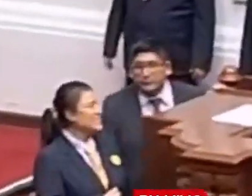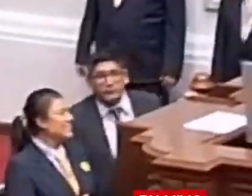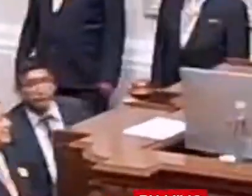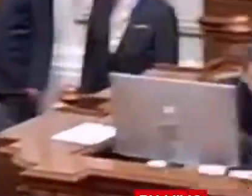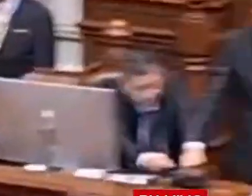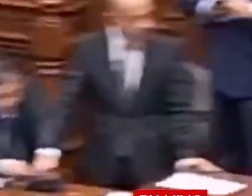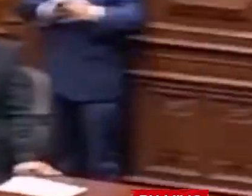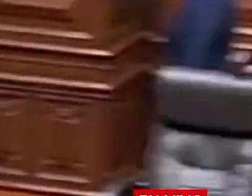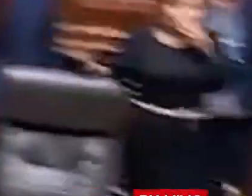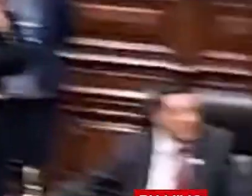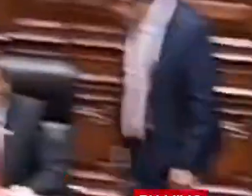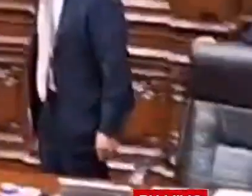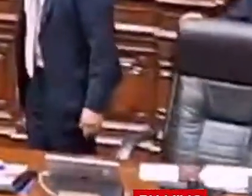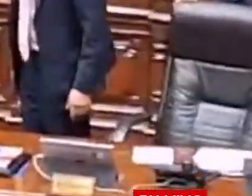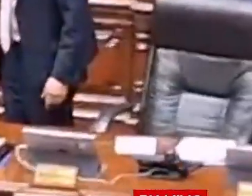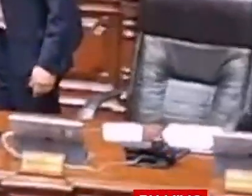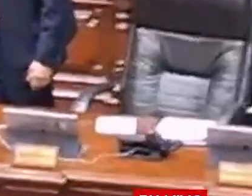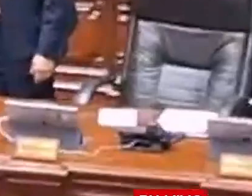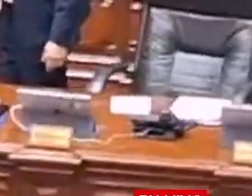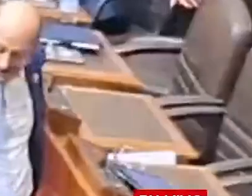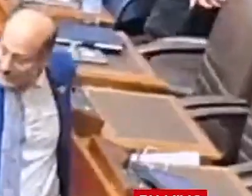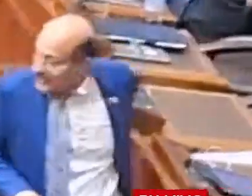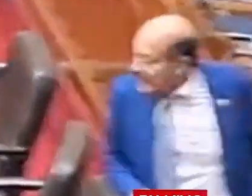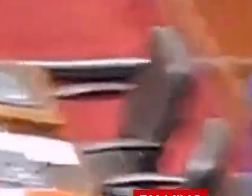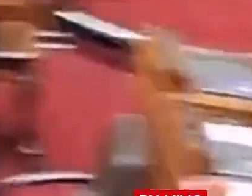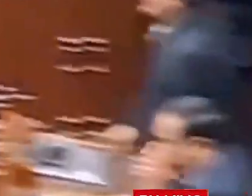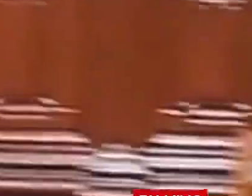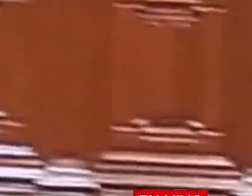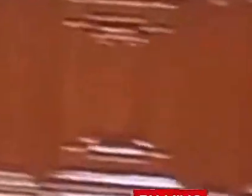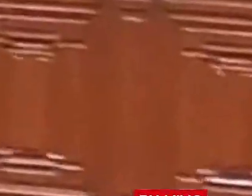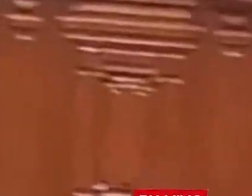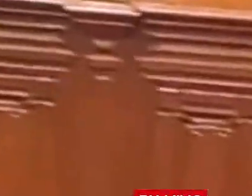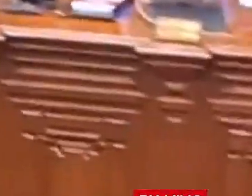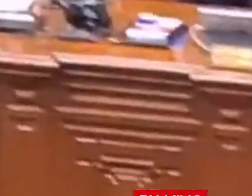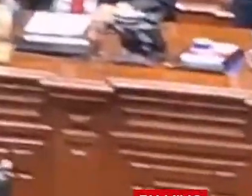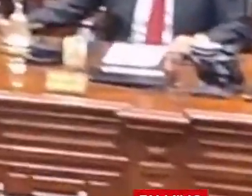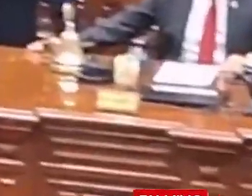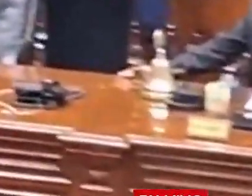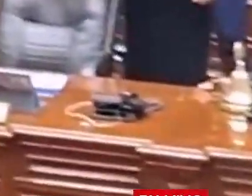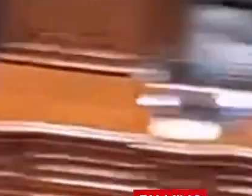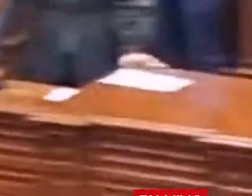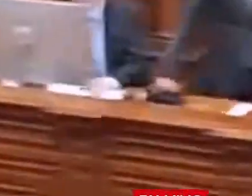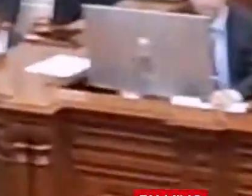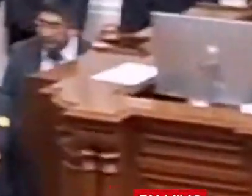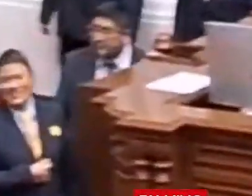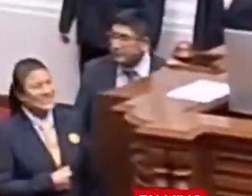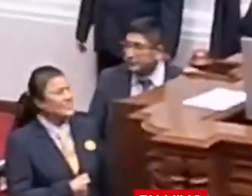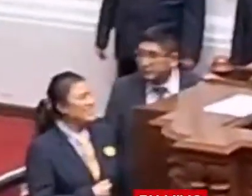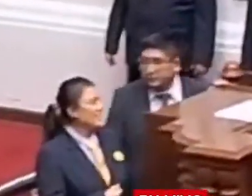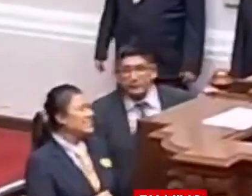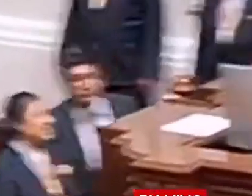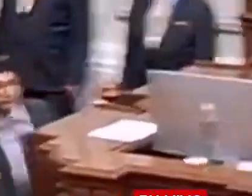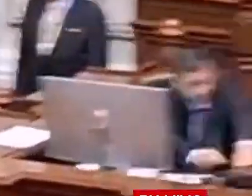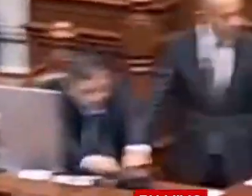República, le entrega un documento al presidente Alejandro Soto y apenas inicia el pleno, se da